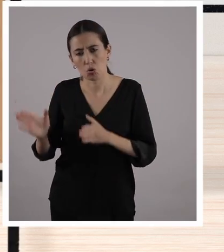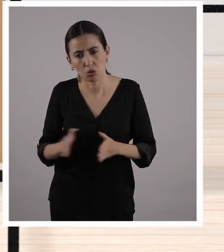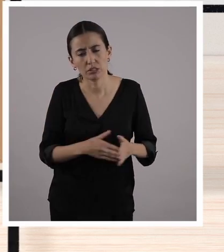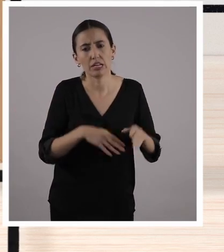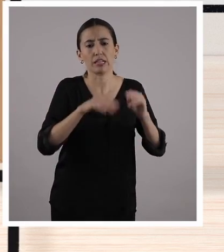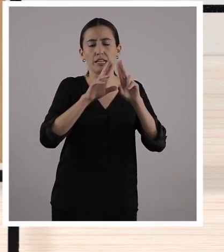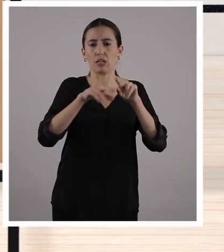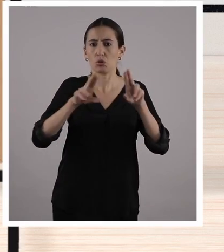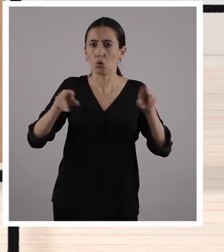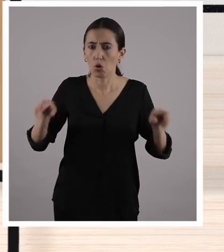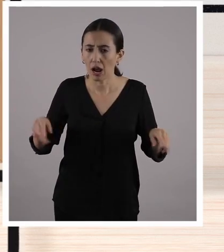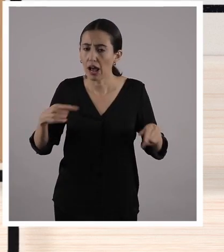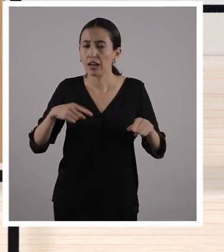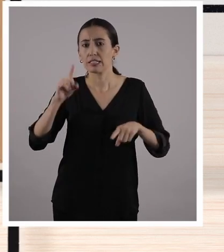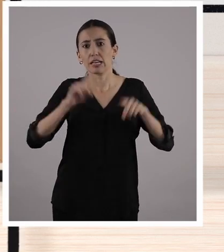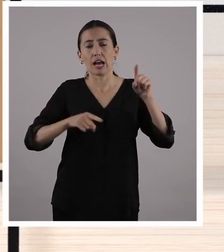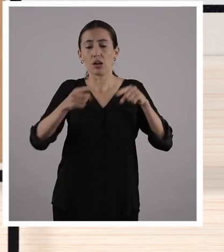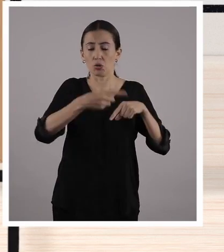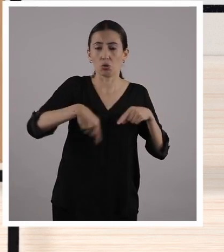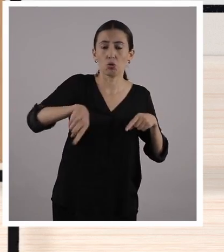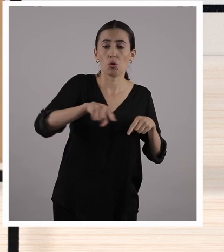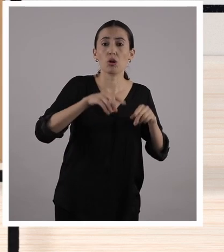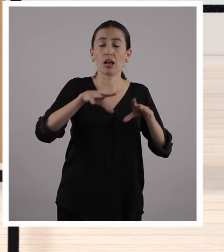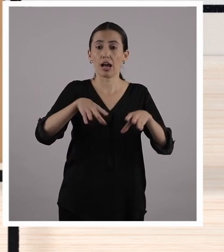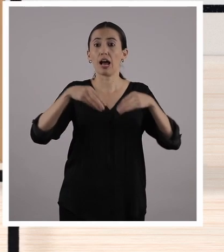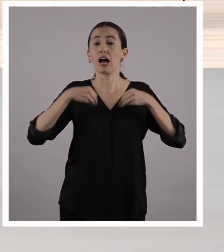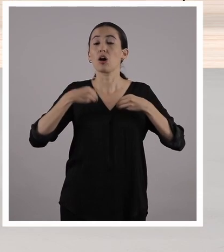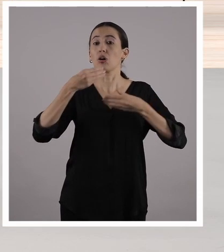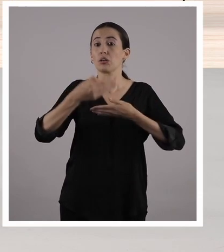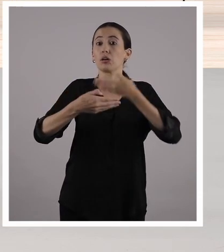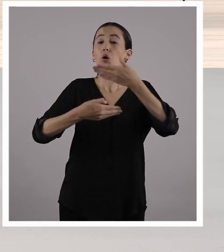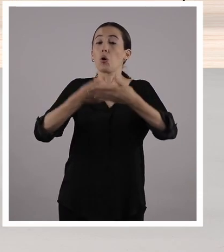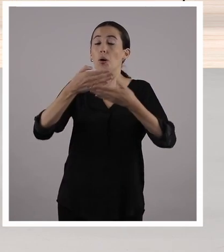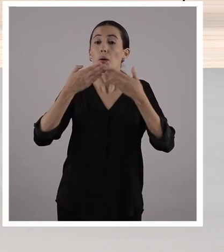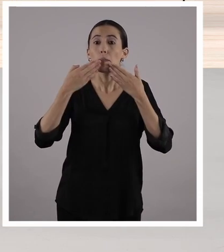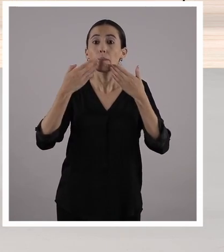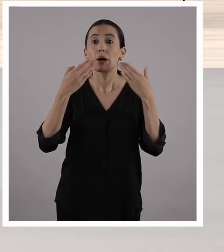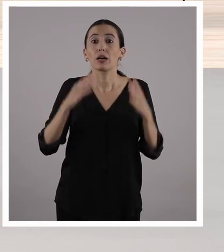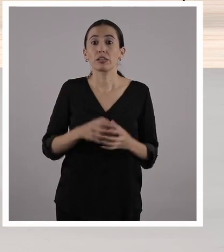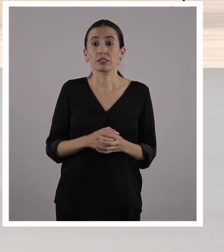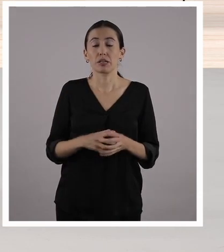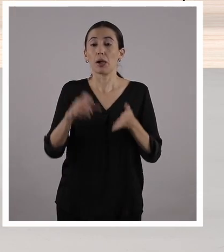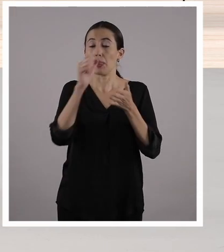argumentos sobrenaturales o poderes de dioses, así que escribamos esa característica